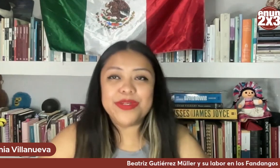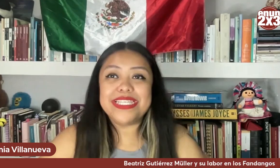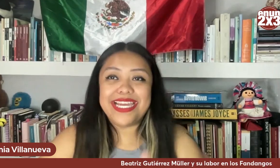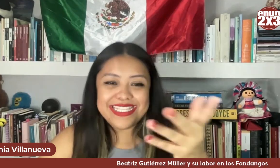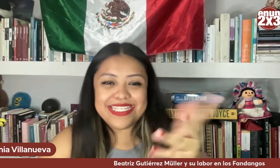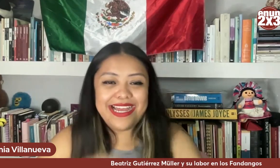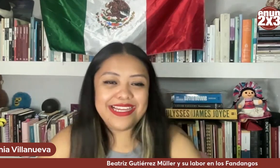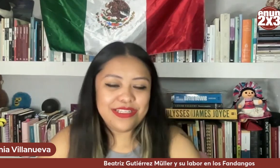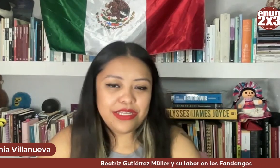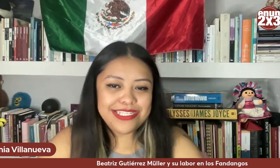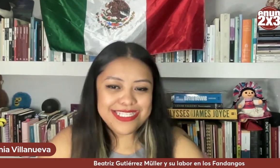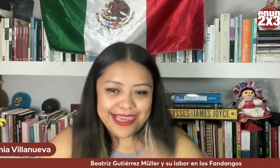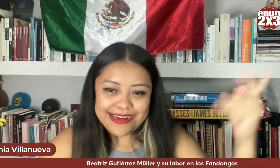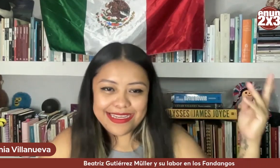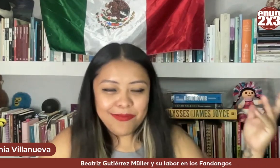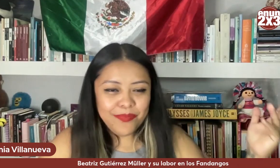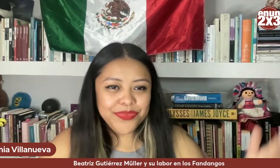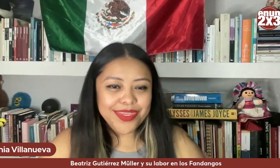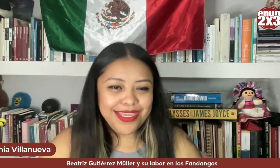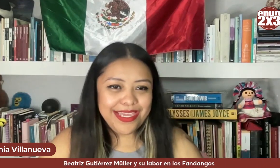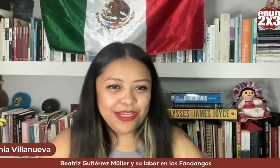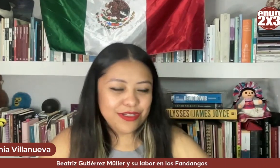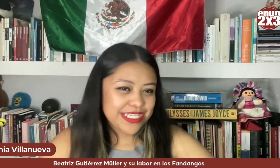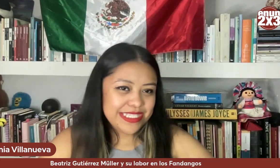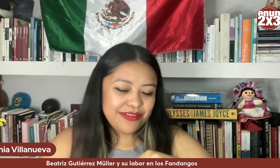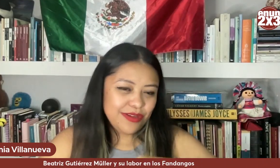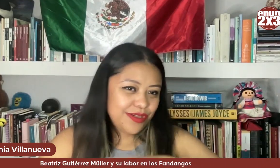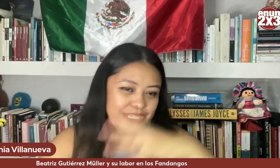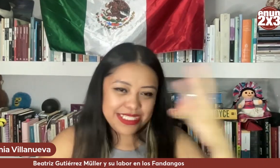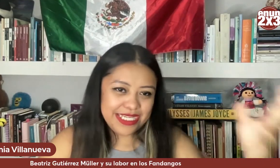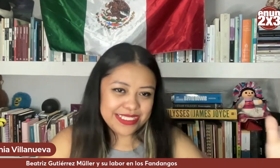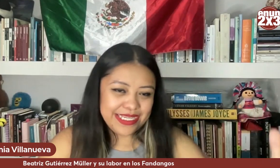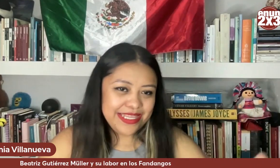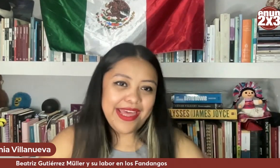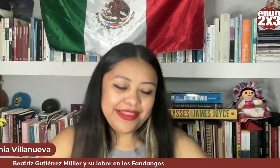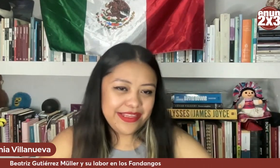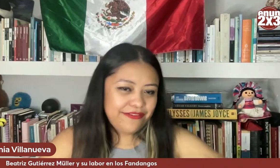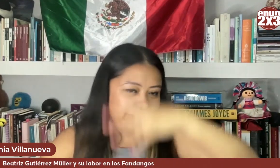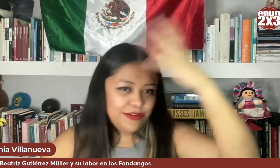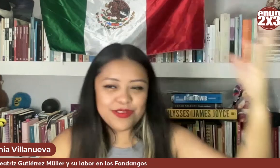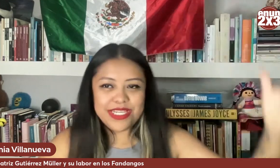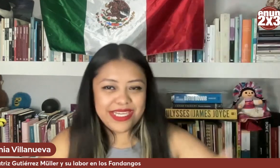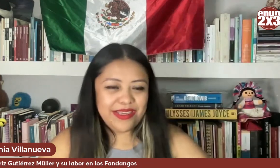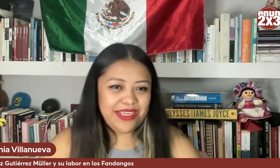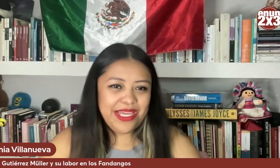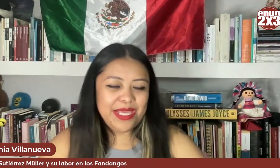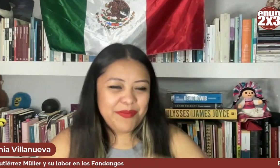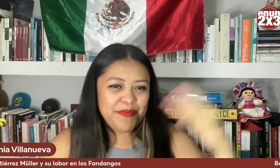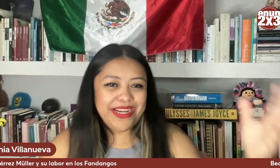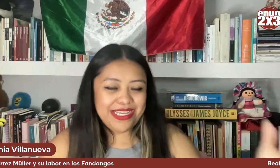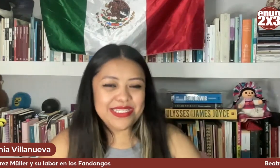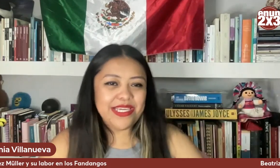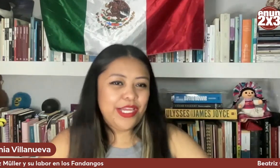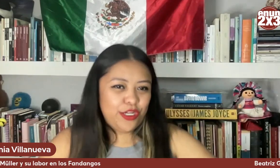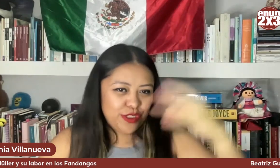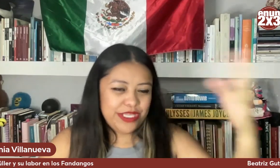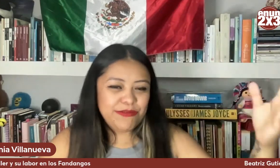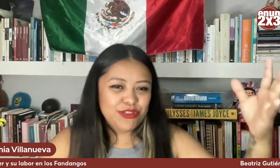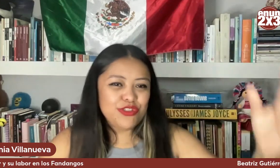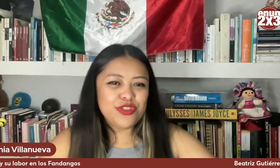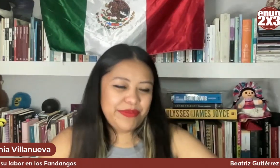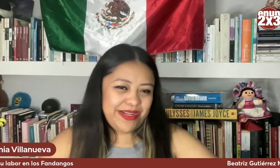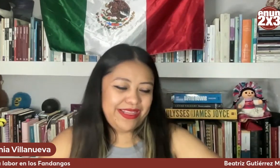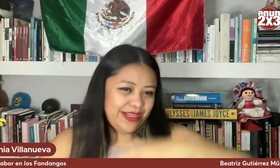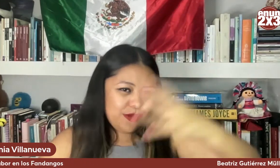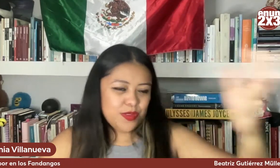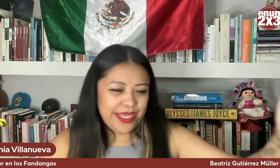Pero bueno, pues ahí está el cierre con esta idea tan fabulosa que me parece. Los